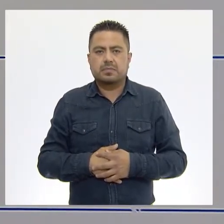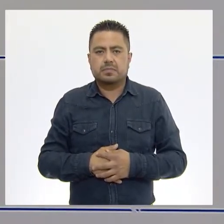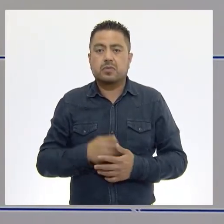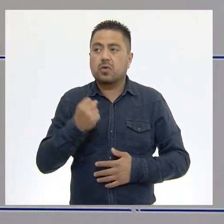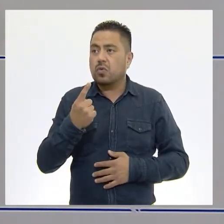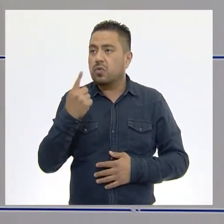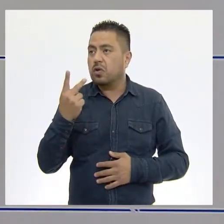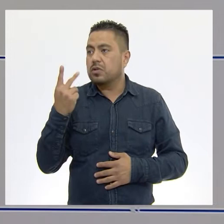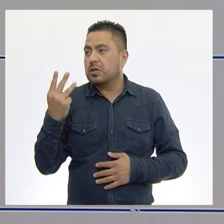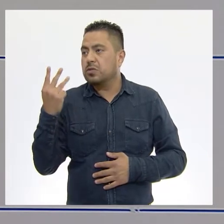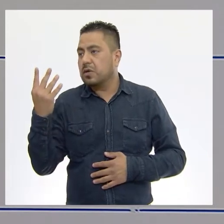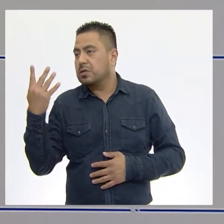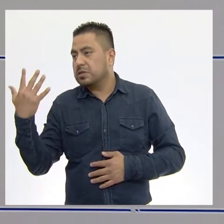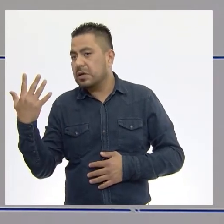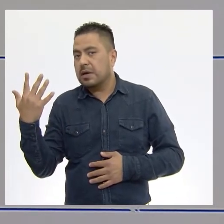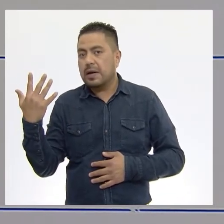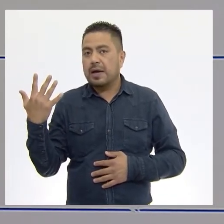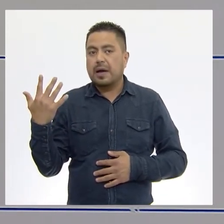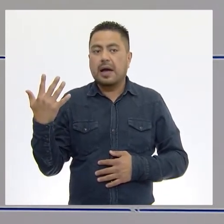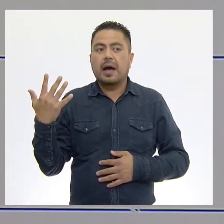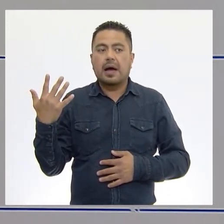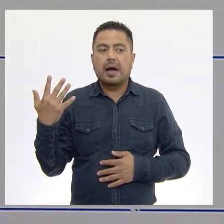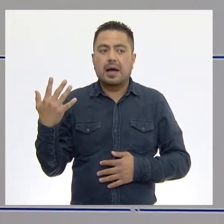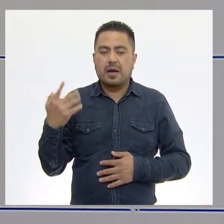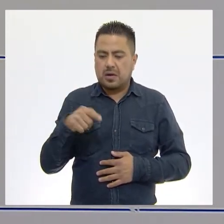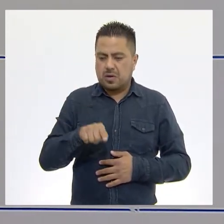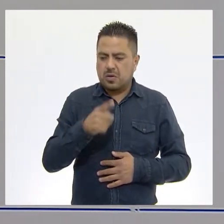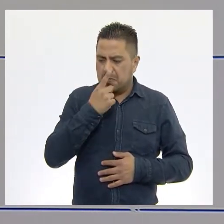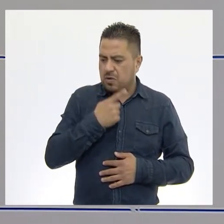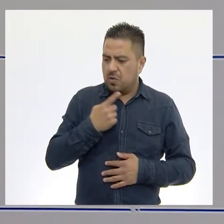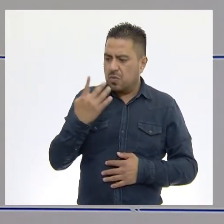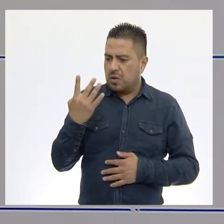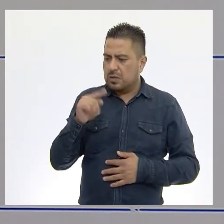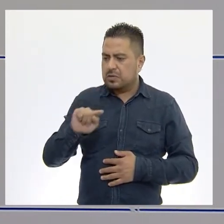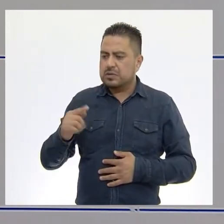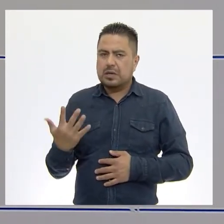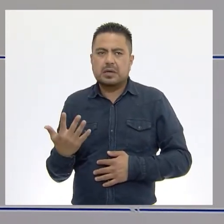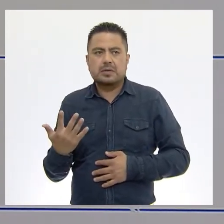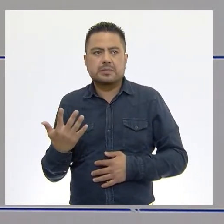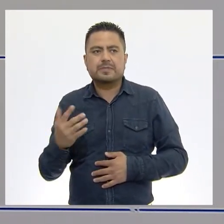3, 4, 5. ¿Me dijiste 4/5? 4/5.